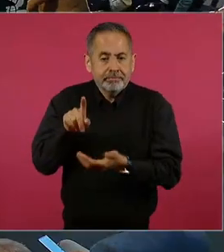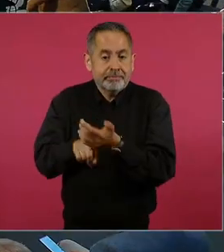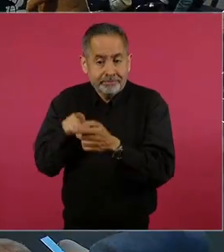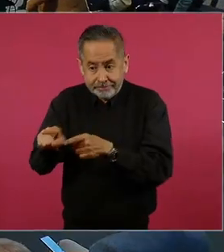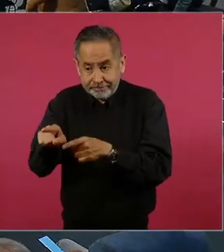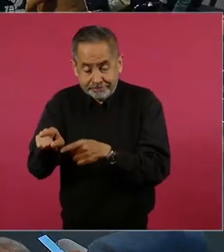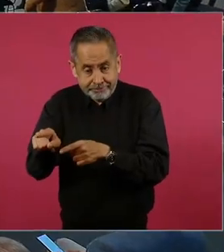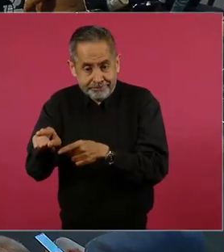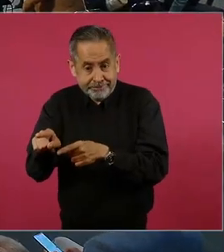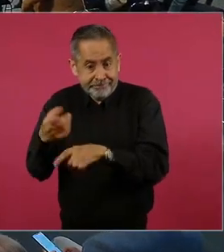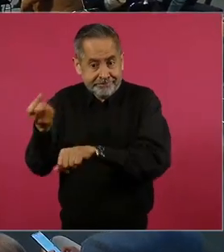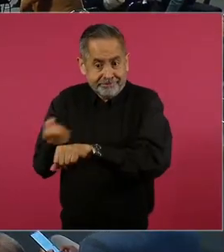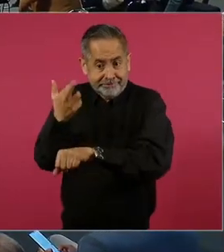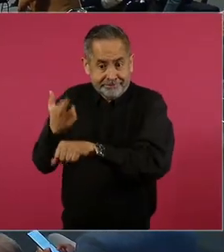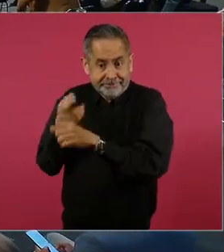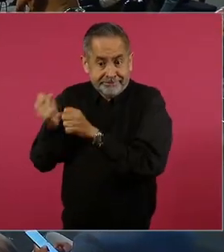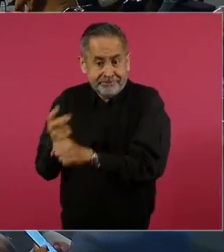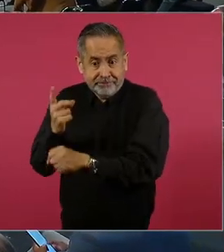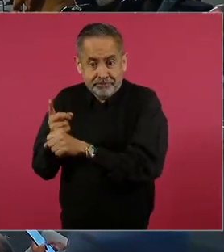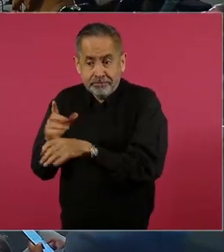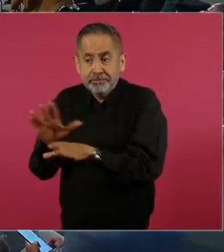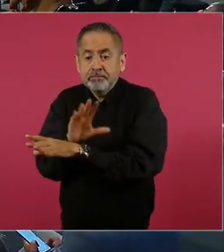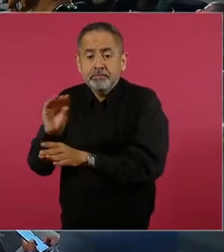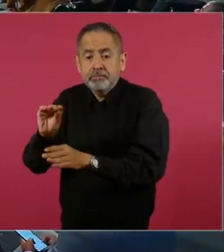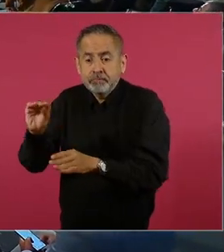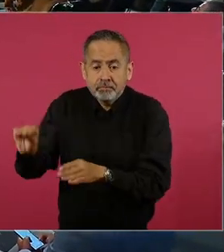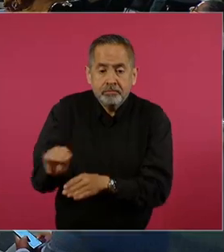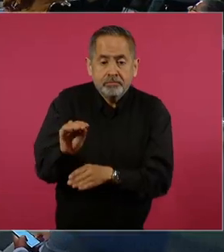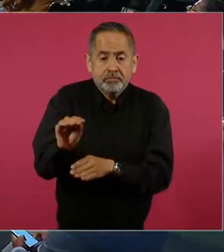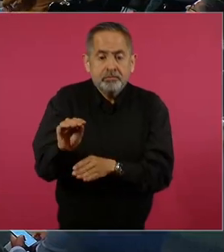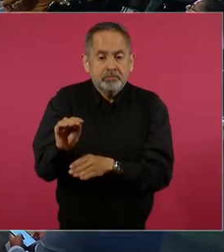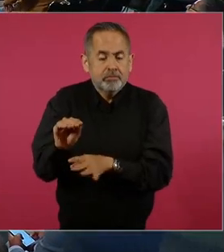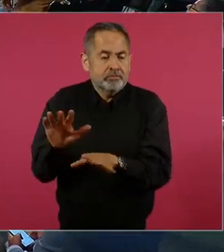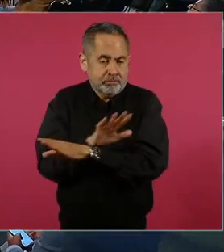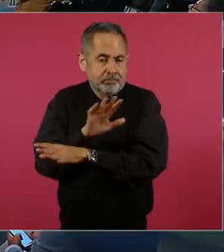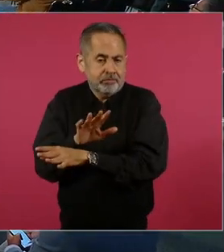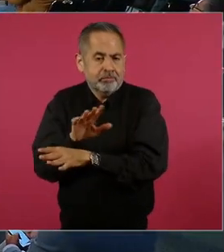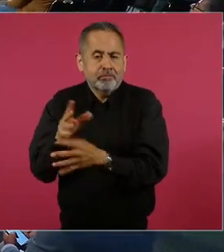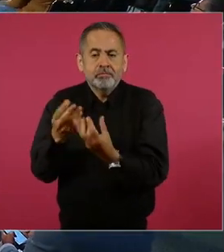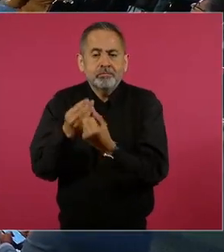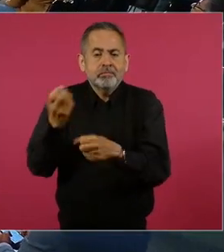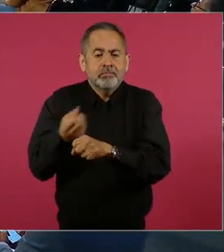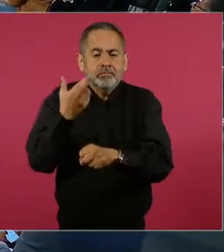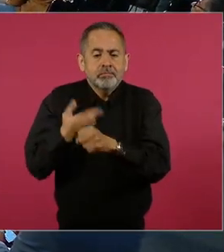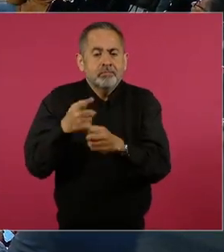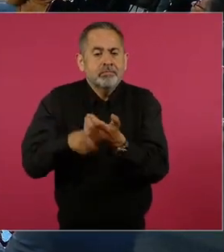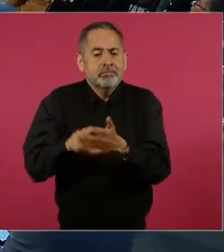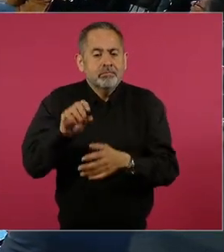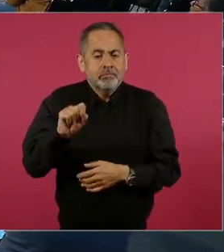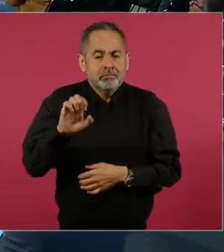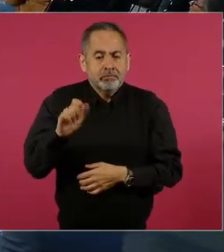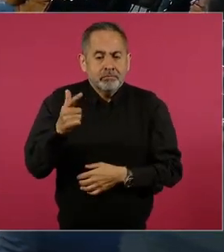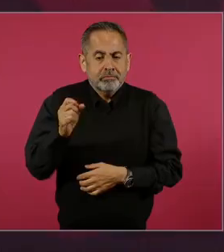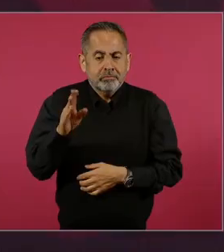de secretaria de Seguridad y Protección Ciudadana a secretaria de Gobernación.